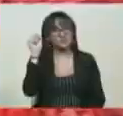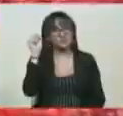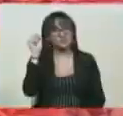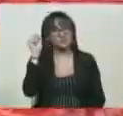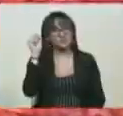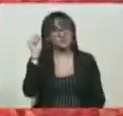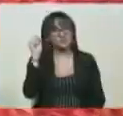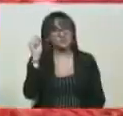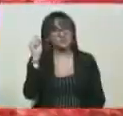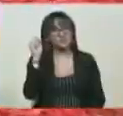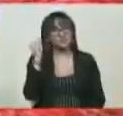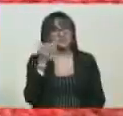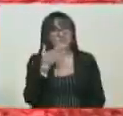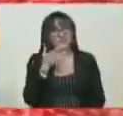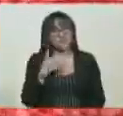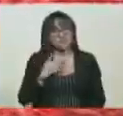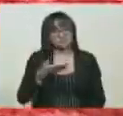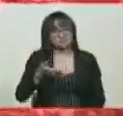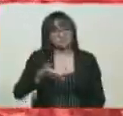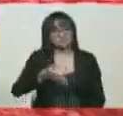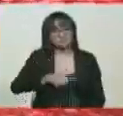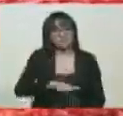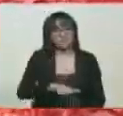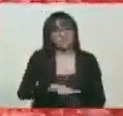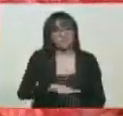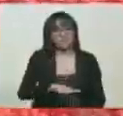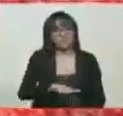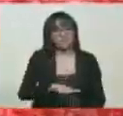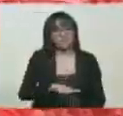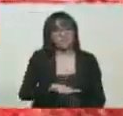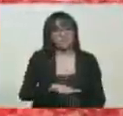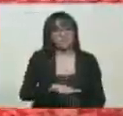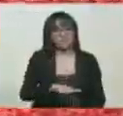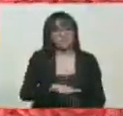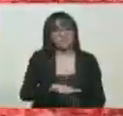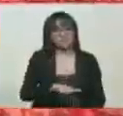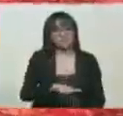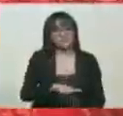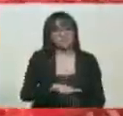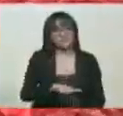si me toca partir de esta vida,